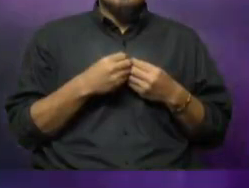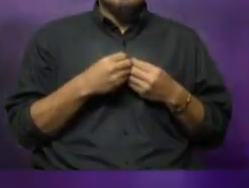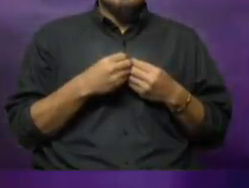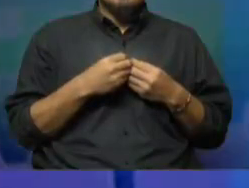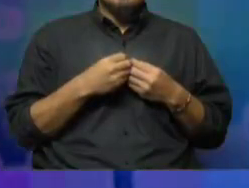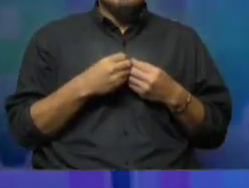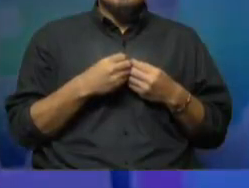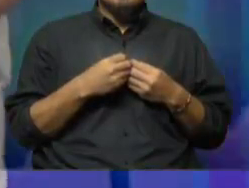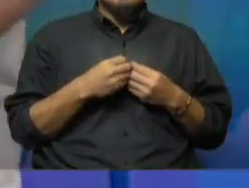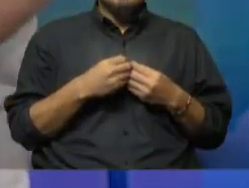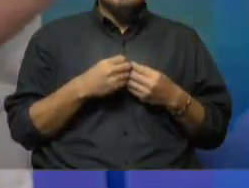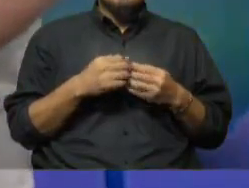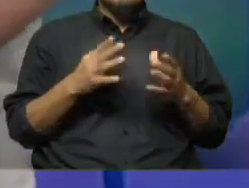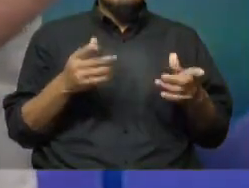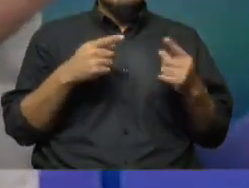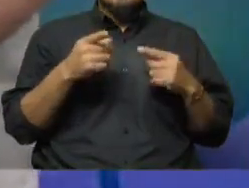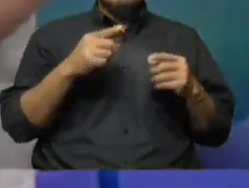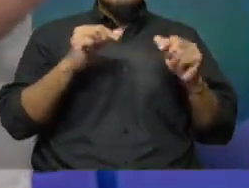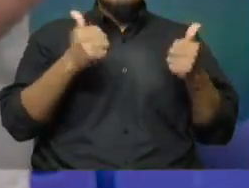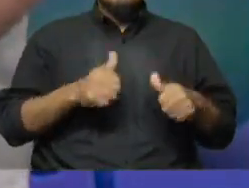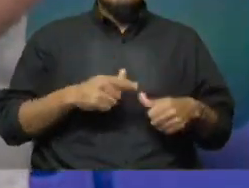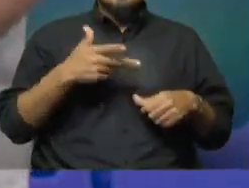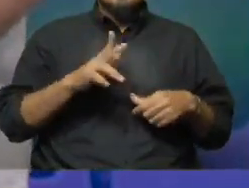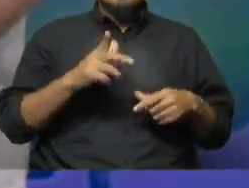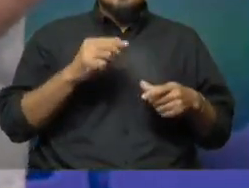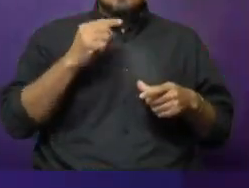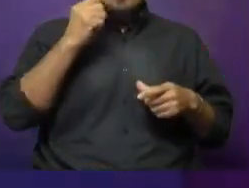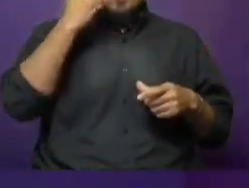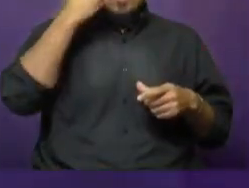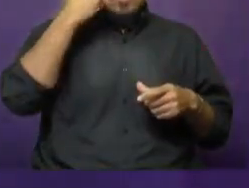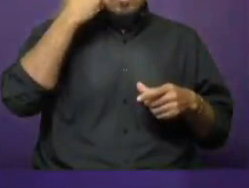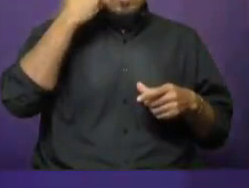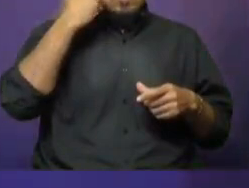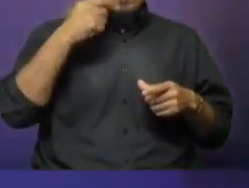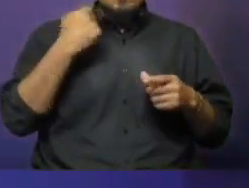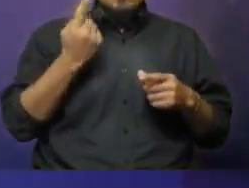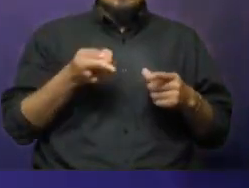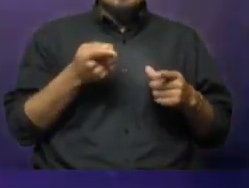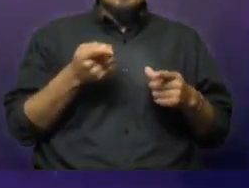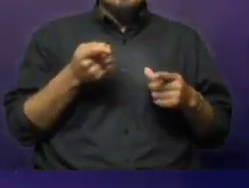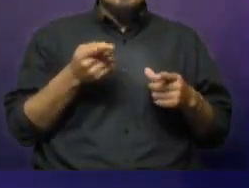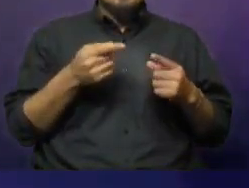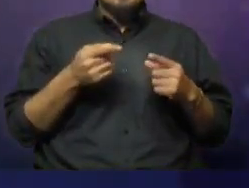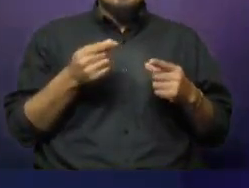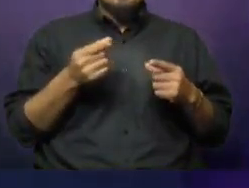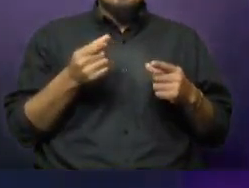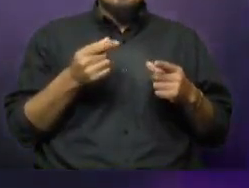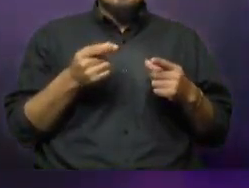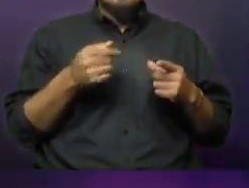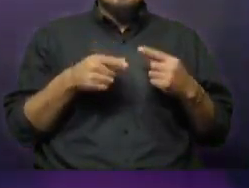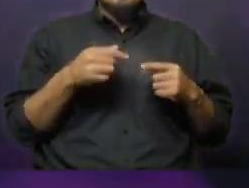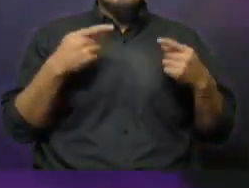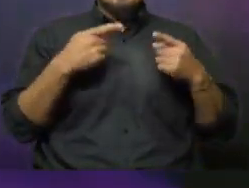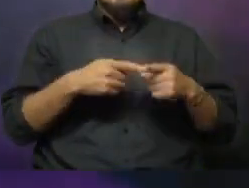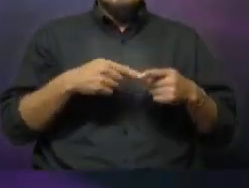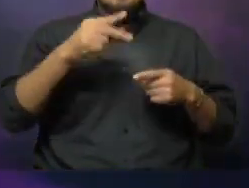Agustín. ¿Dónde te puede ver la gente en Maldonado y Rocha? Que dijimos, bueno, que andabas por ahí. Mañana toco en Punta Negra,